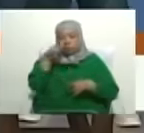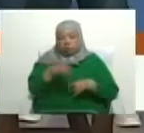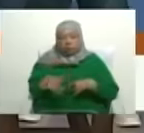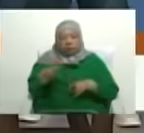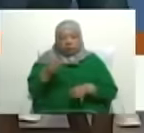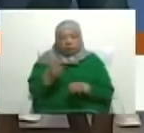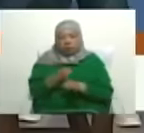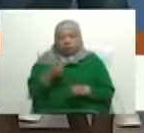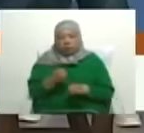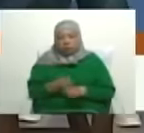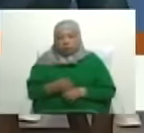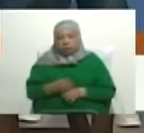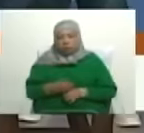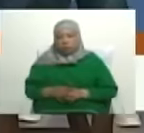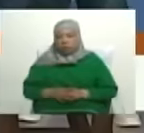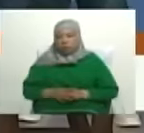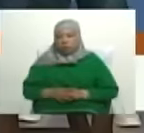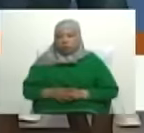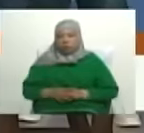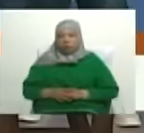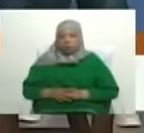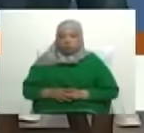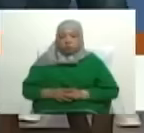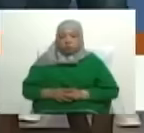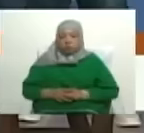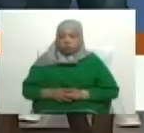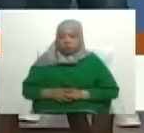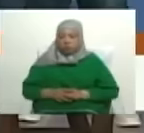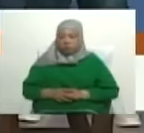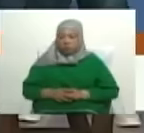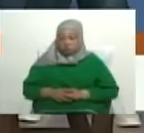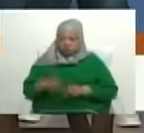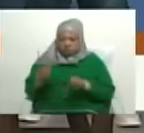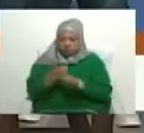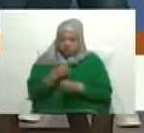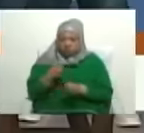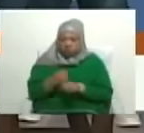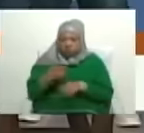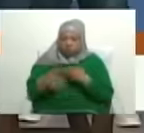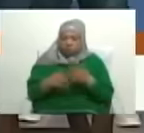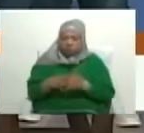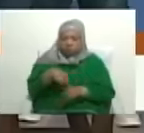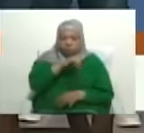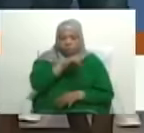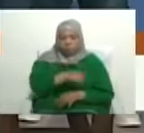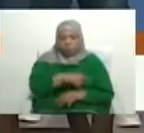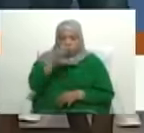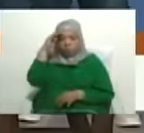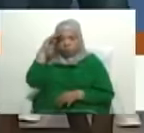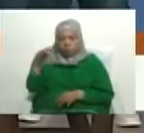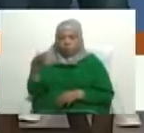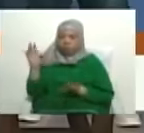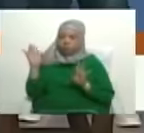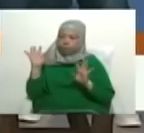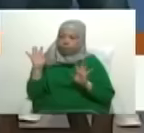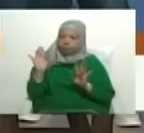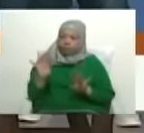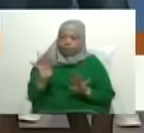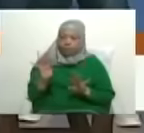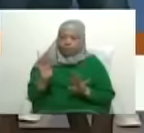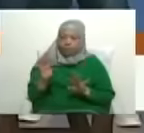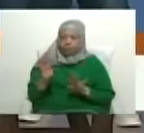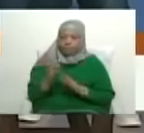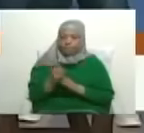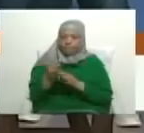granos de arena en el inmenso mar de la Fuerza Armada Nacional Bolivariana,